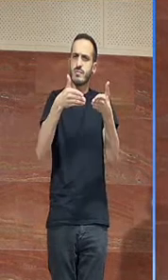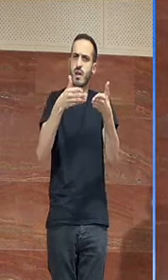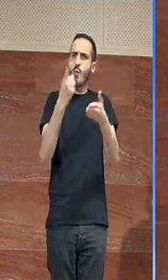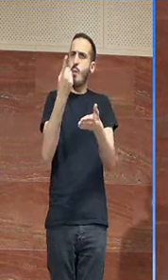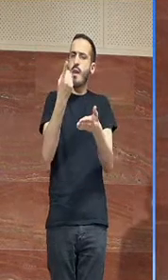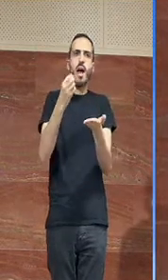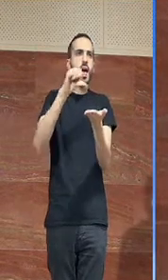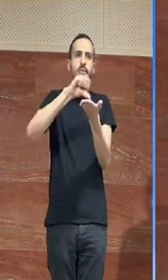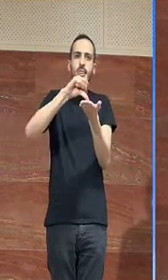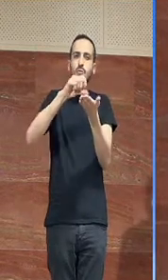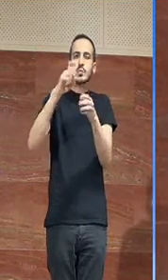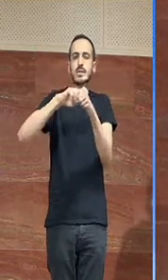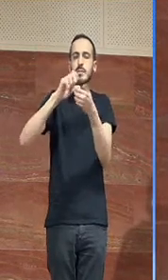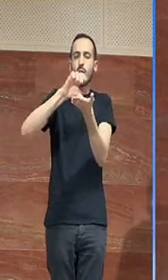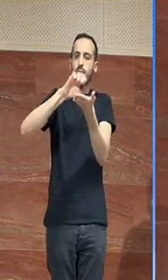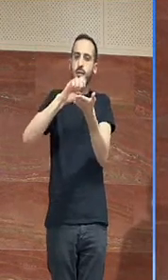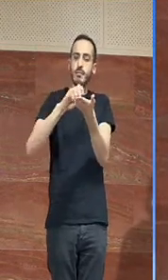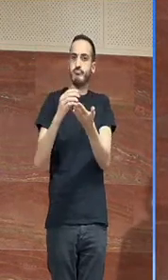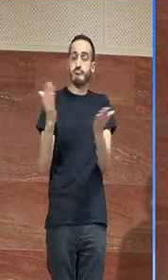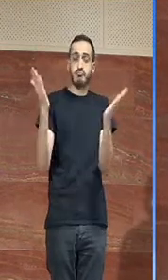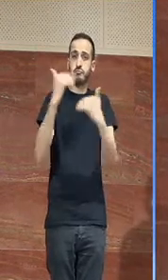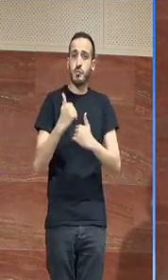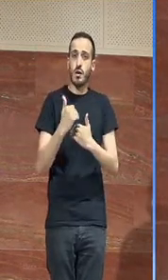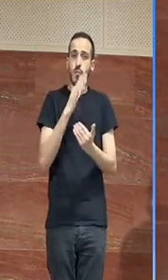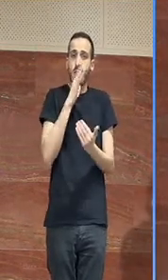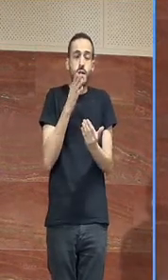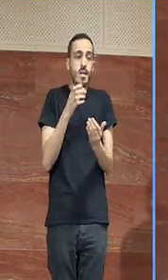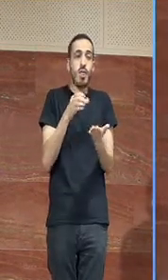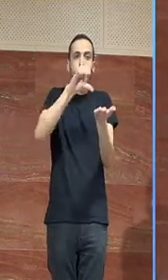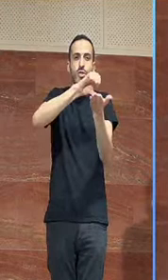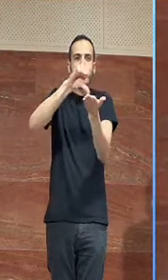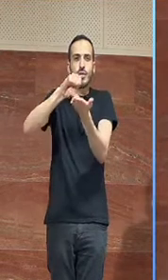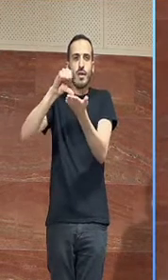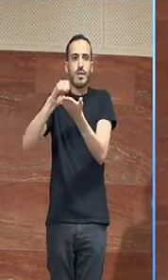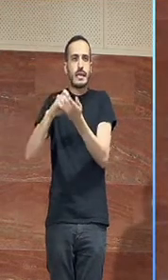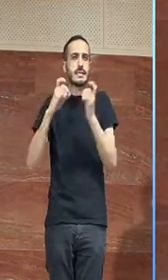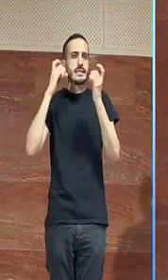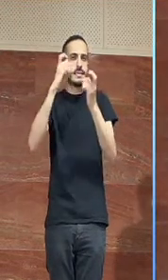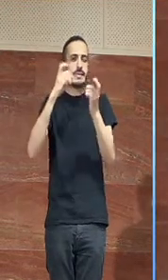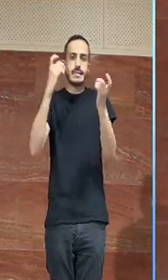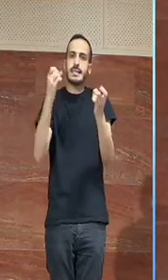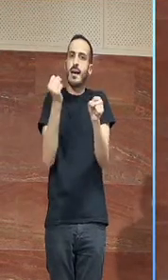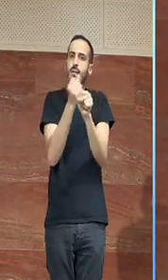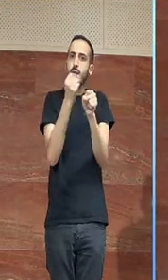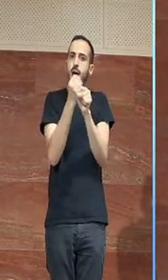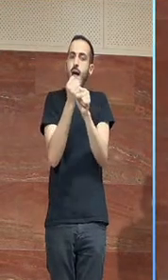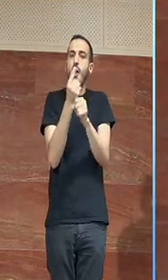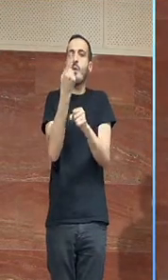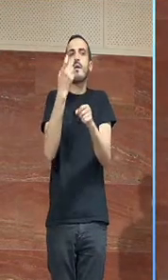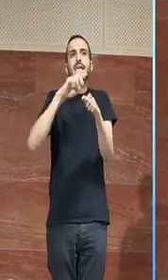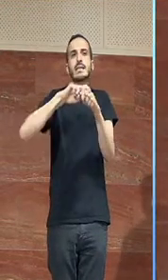¿no? Sino que es un conjunto, o en todas las ciudades encontramos una parte de estas cualidades,